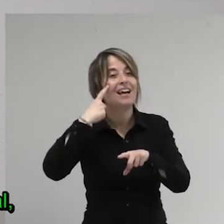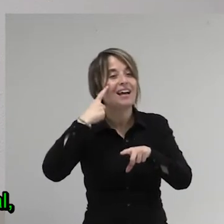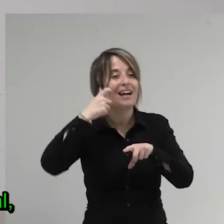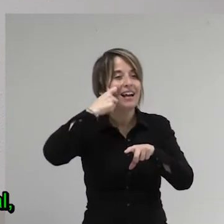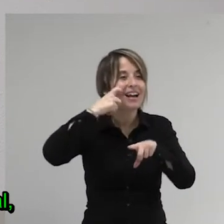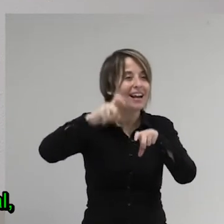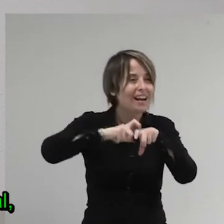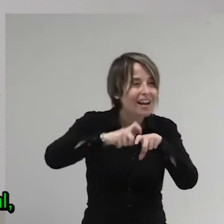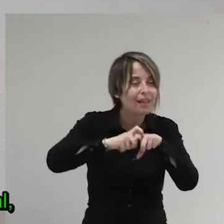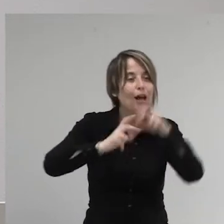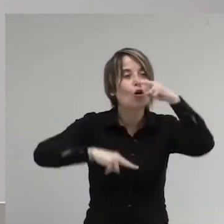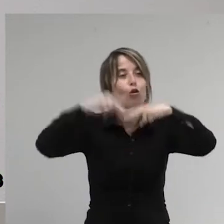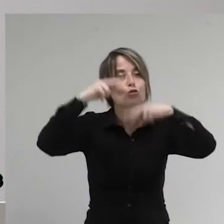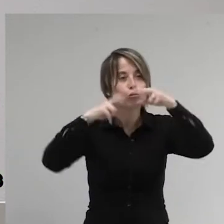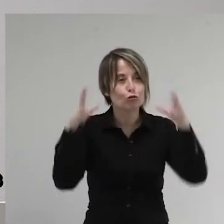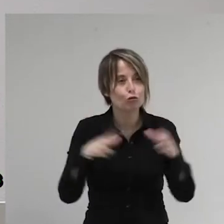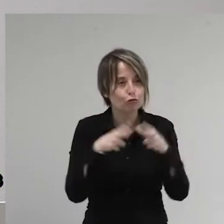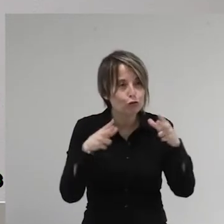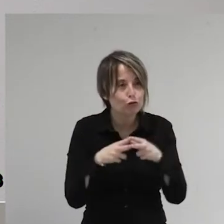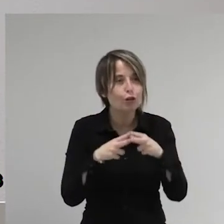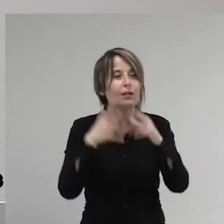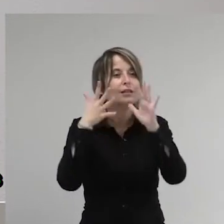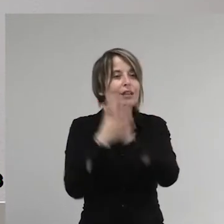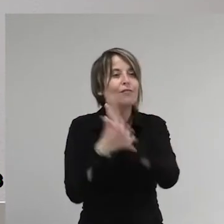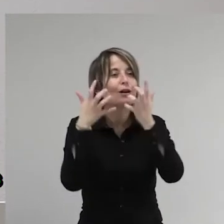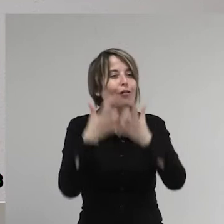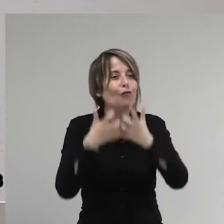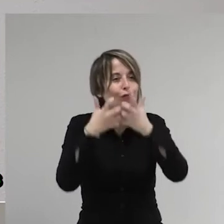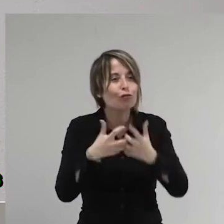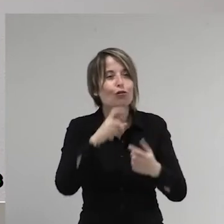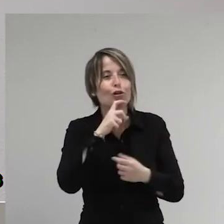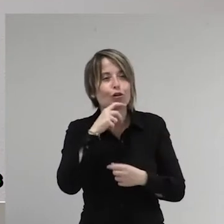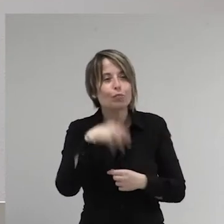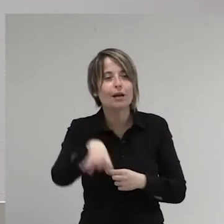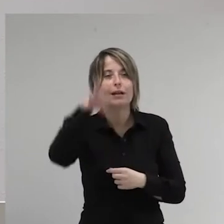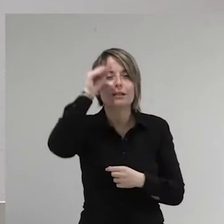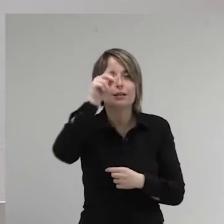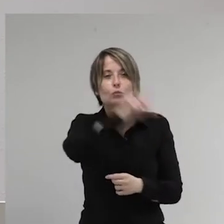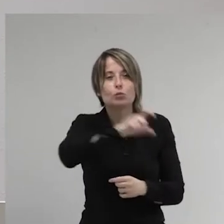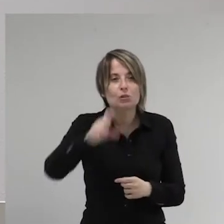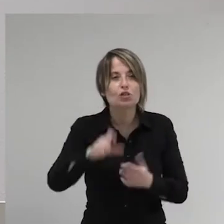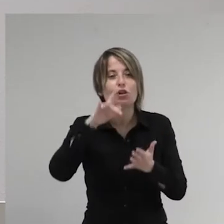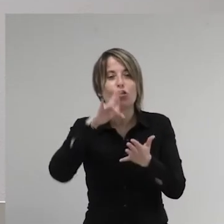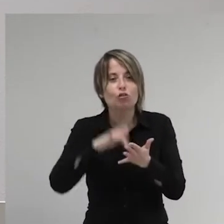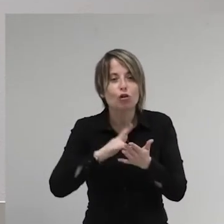términos de construcción social, de cómo opera, de cómo concebimos a aquellas personas que van a estar